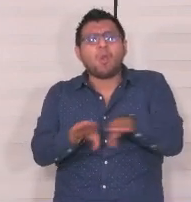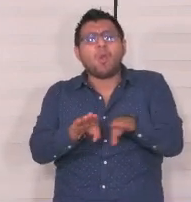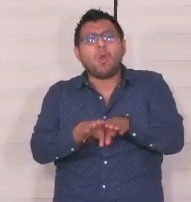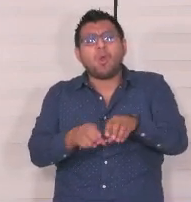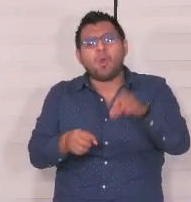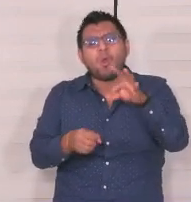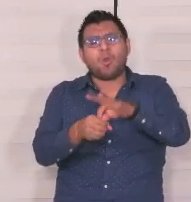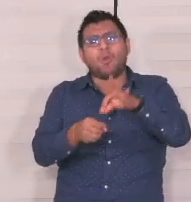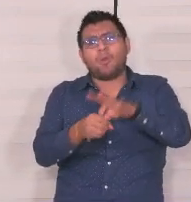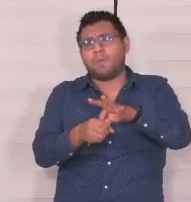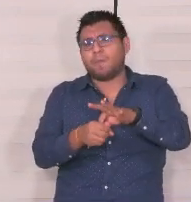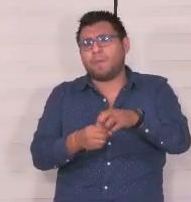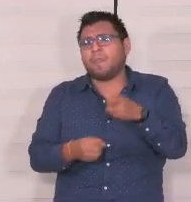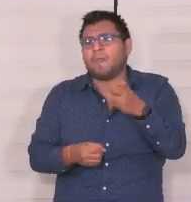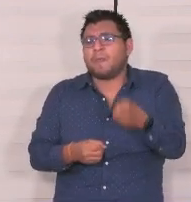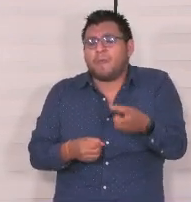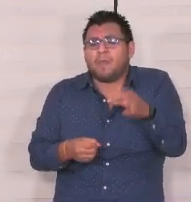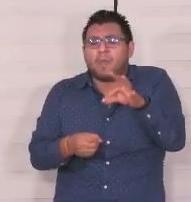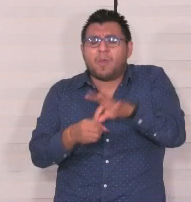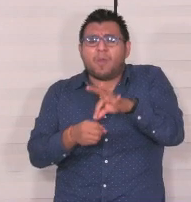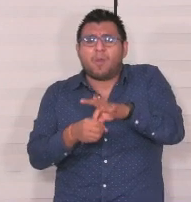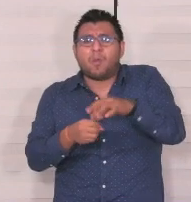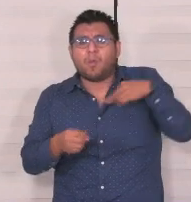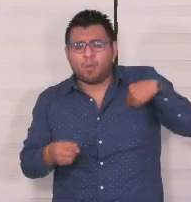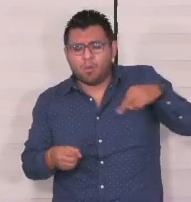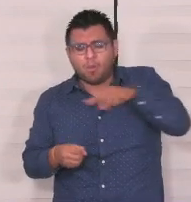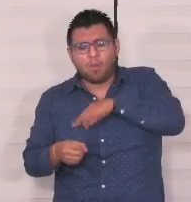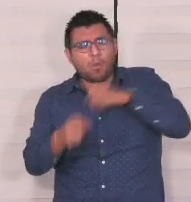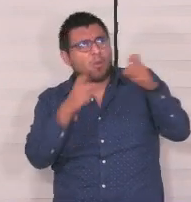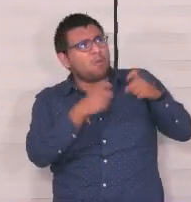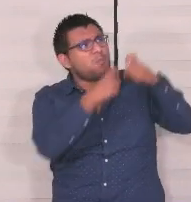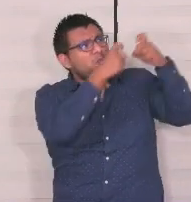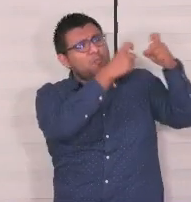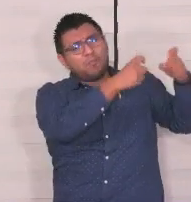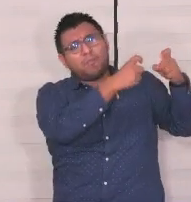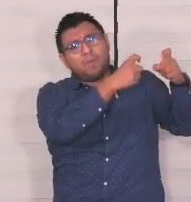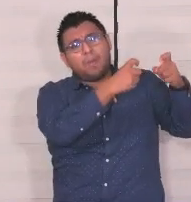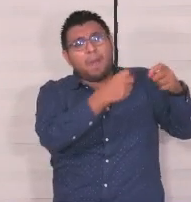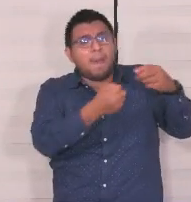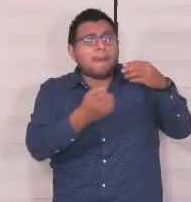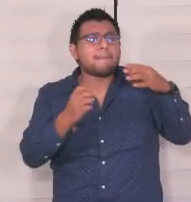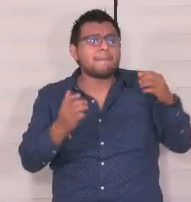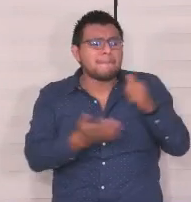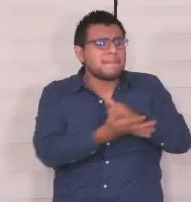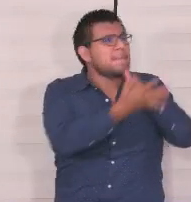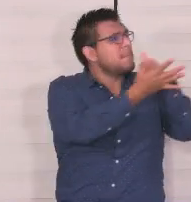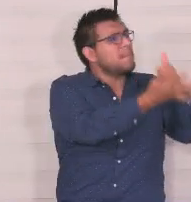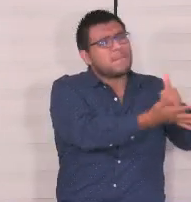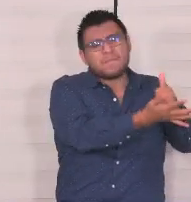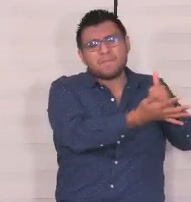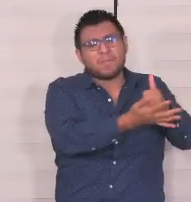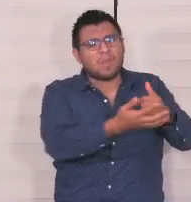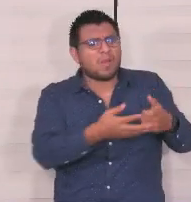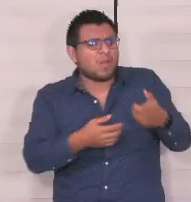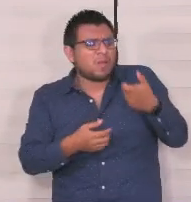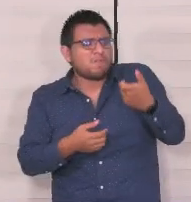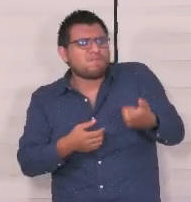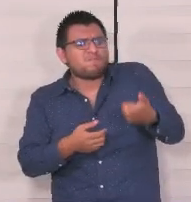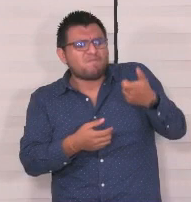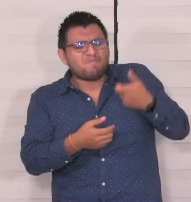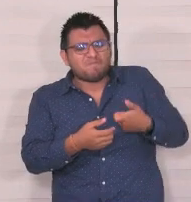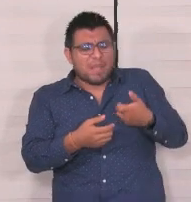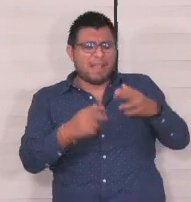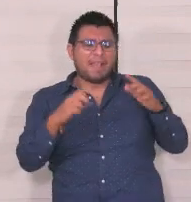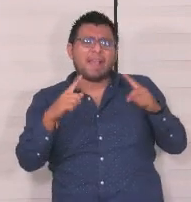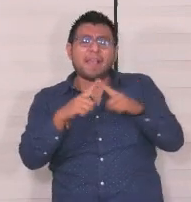ofrendar. Esta es una ofrenda que estamos dándole al Señor para ayudar en los gastos de la iglesia, para